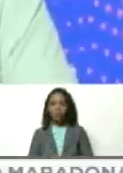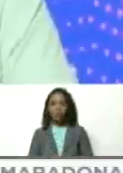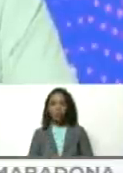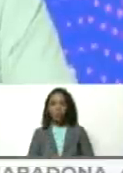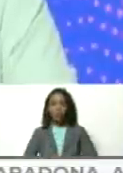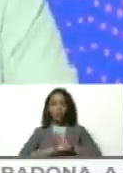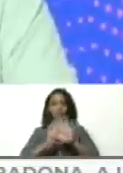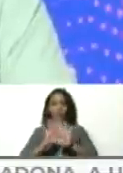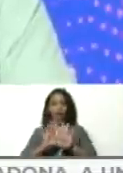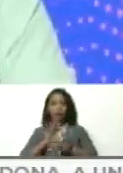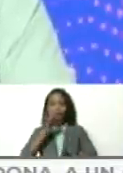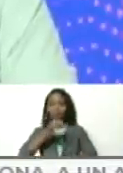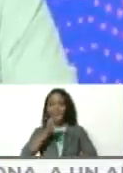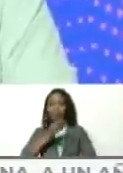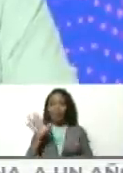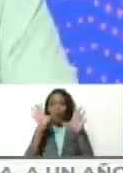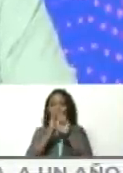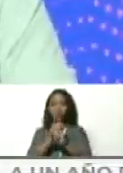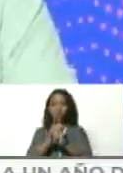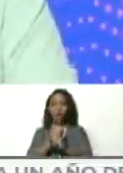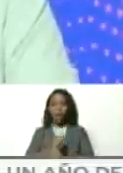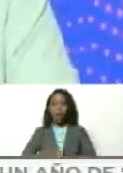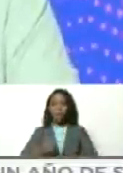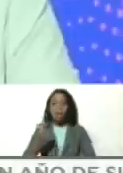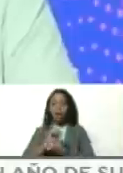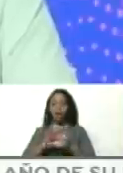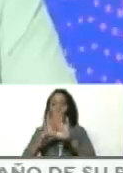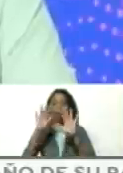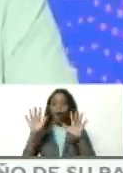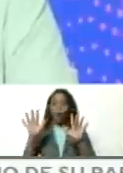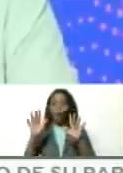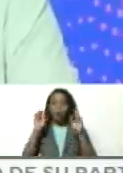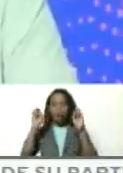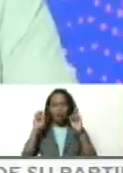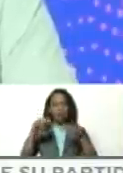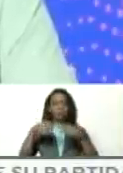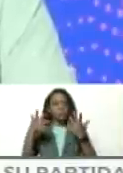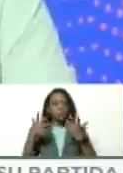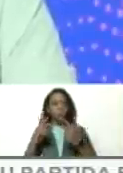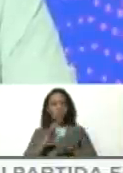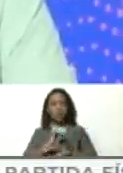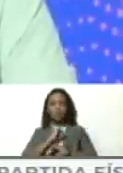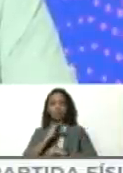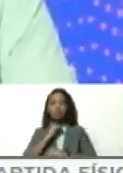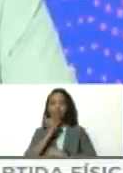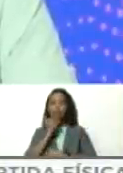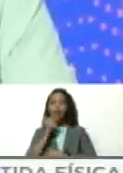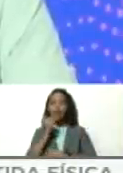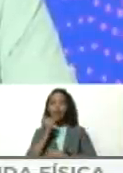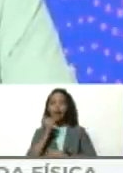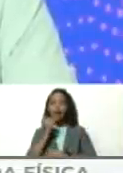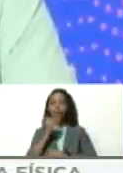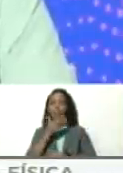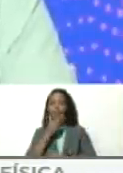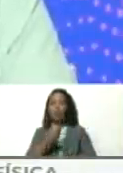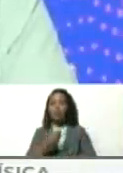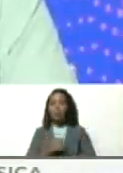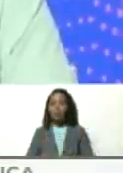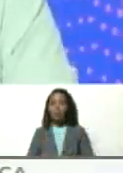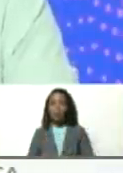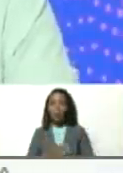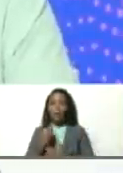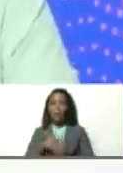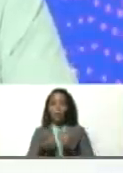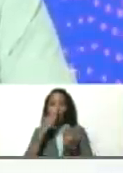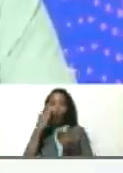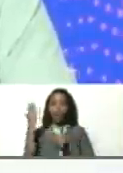Ya las tardes y la noche están más frescas, producto de que ya llegó casi diciembre, pues. Vamos a ver